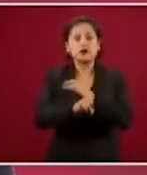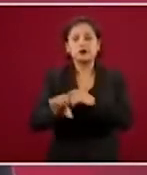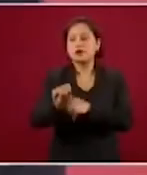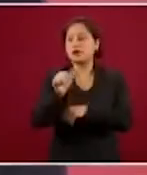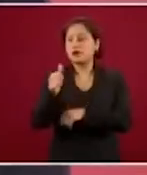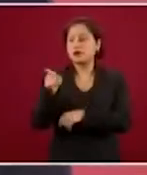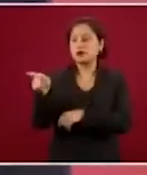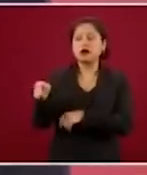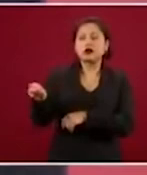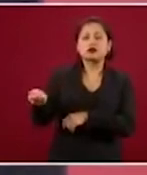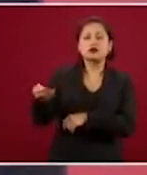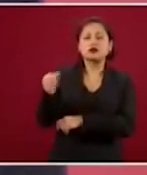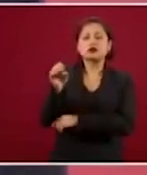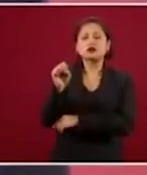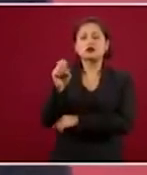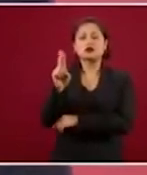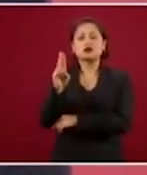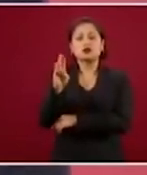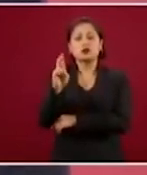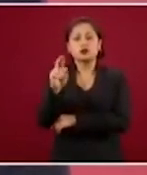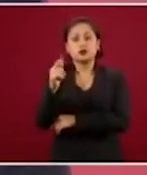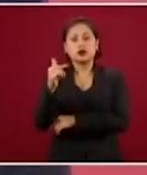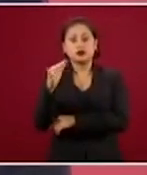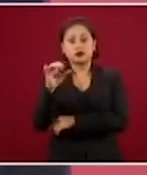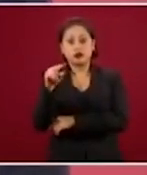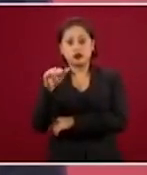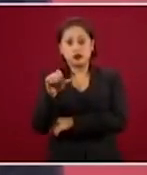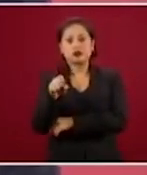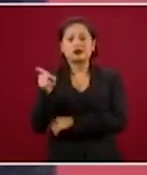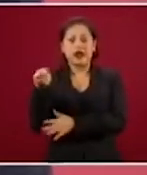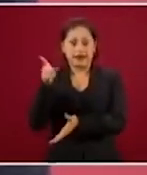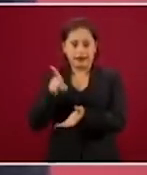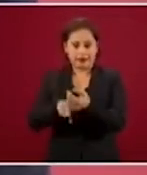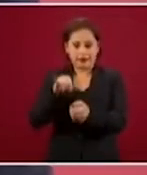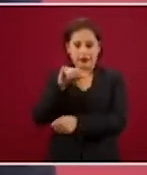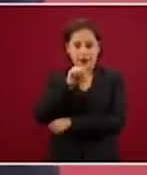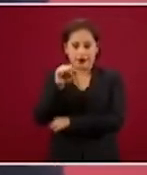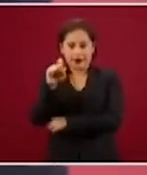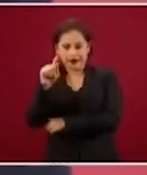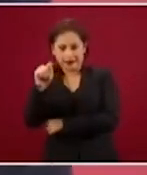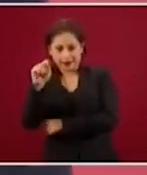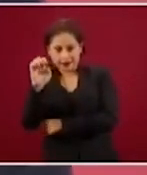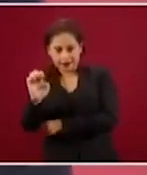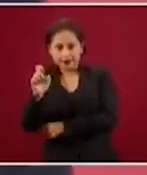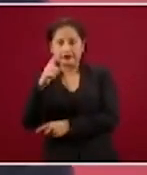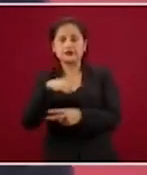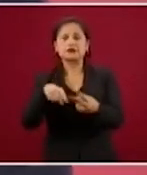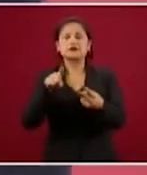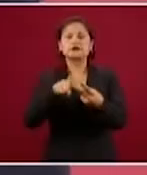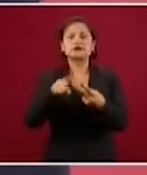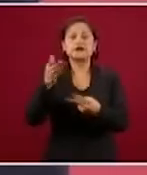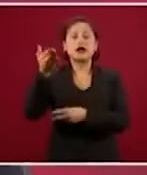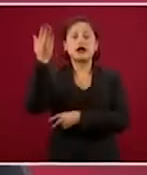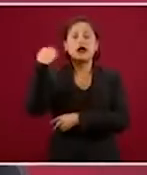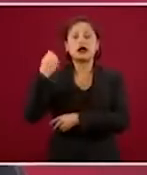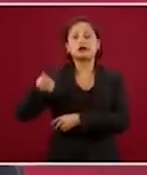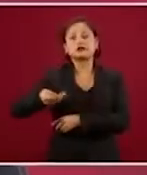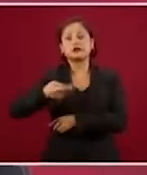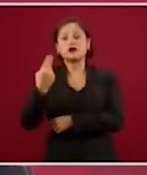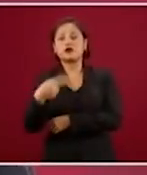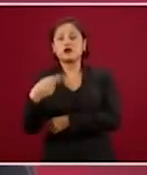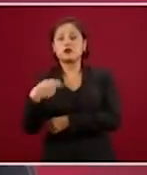subrogaciones, ¿no?, que se daban en el ISSSTE, bueno, en el llamado Seguro Popular, en